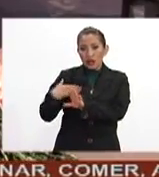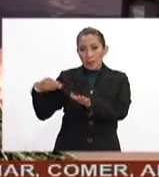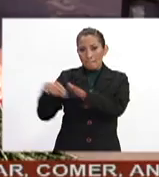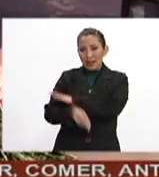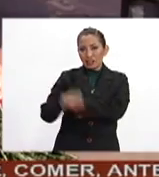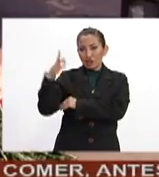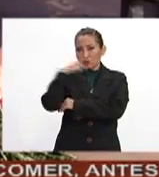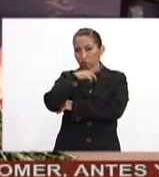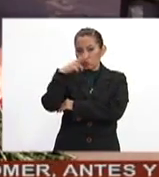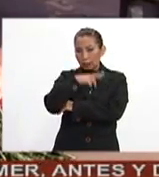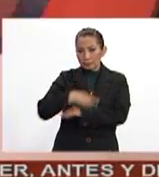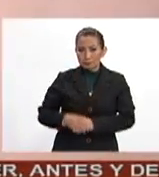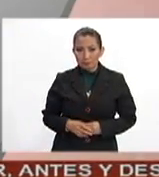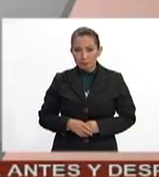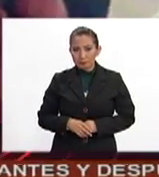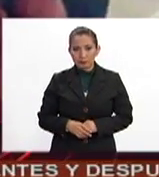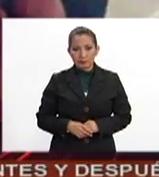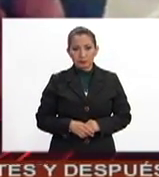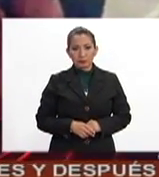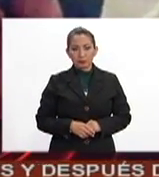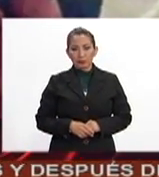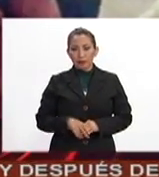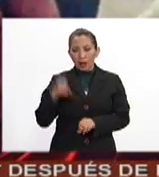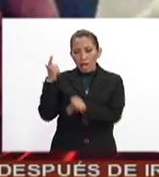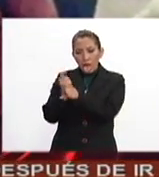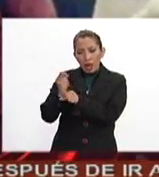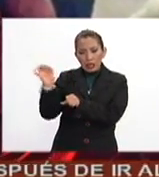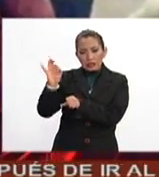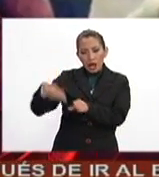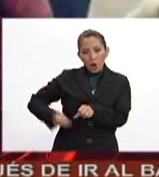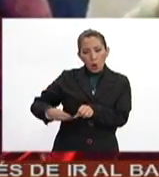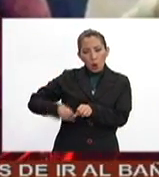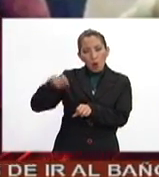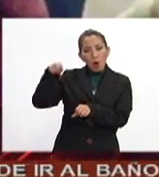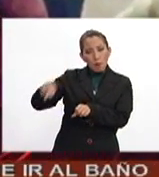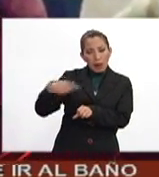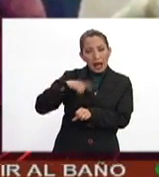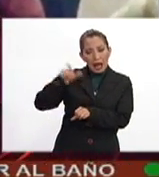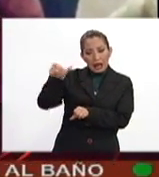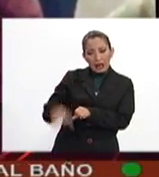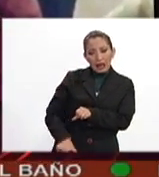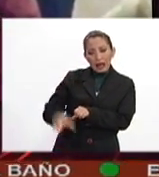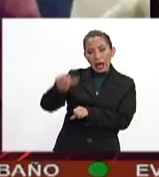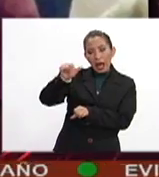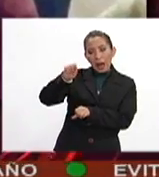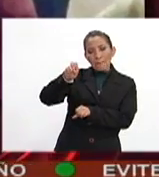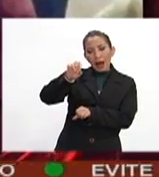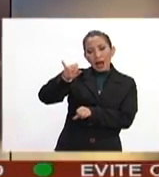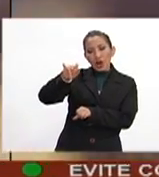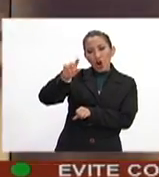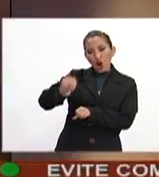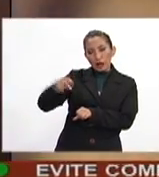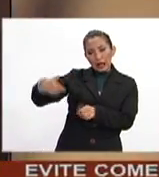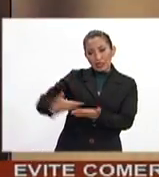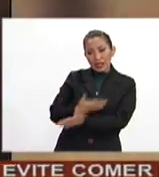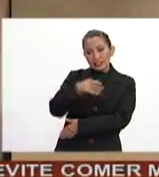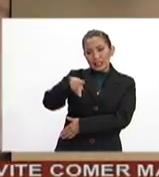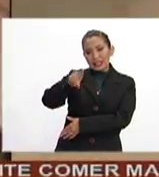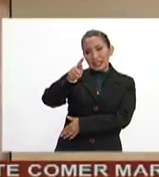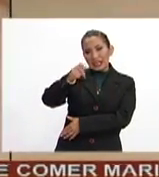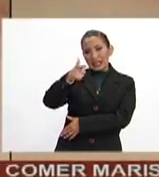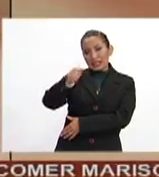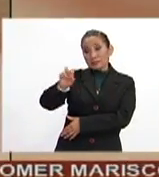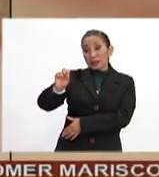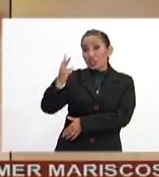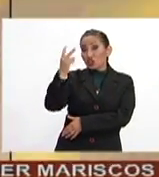terrorista en metro de San Petersburgo. Identifican al presunto agresor. Se trata de Akbarjon Yalilov, de origen kirguís,